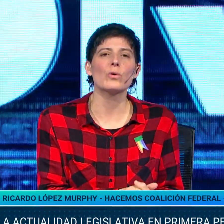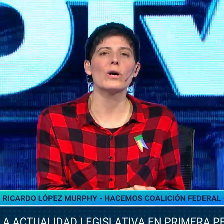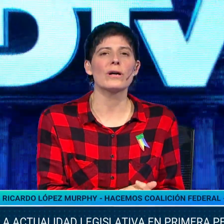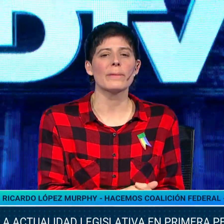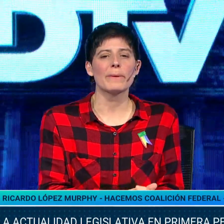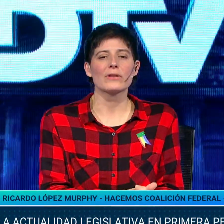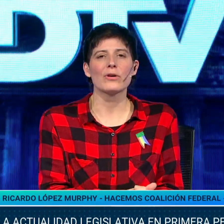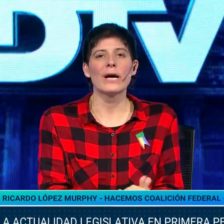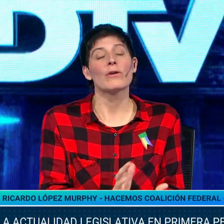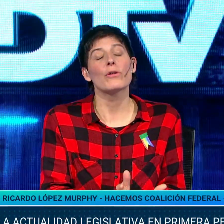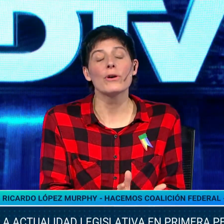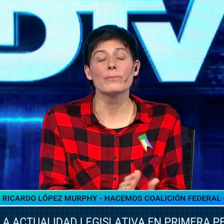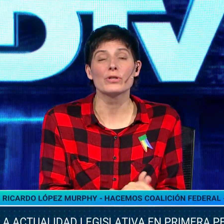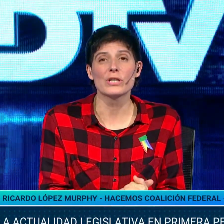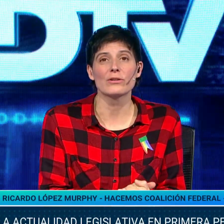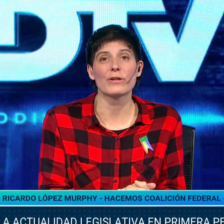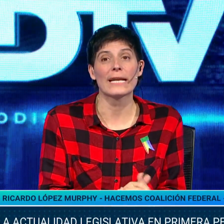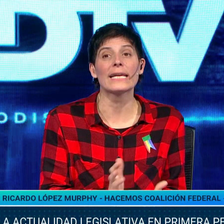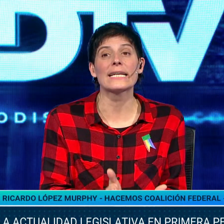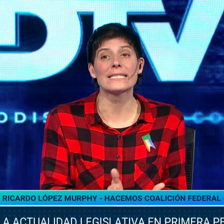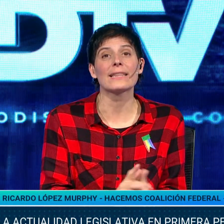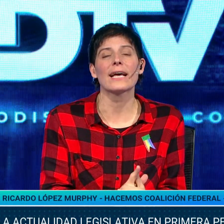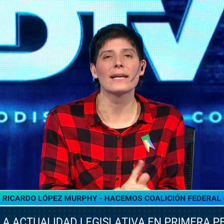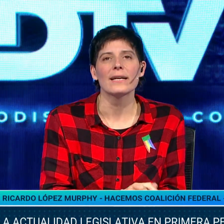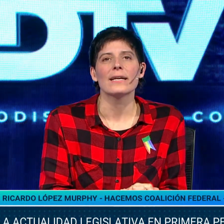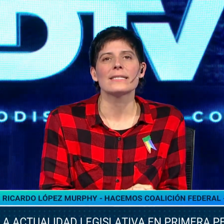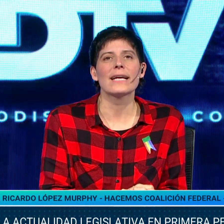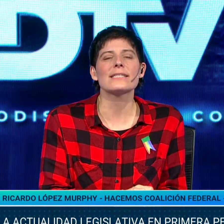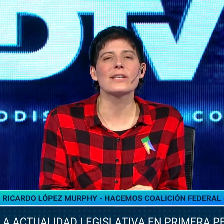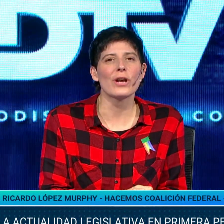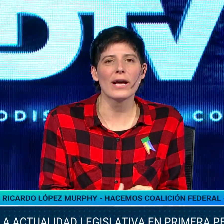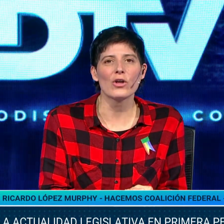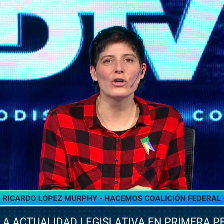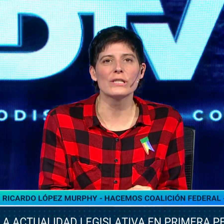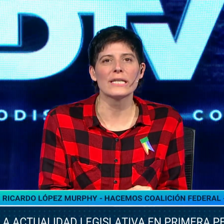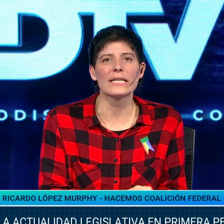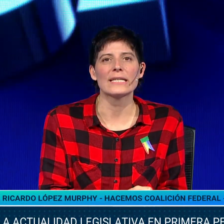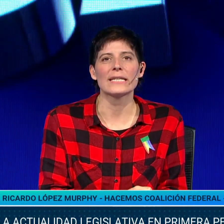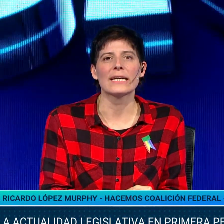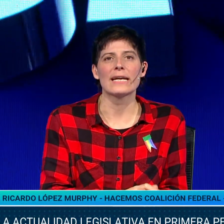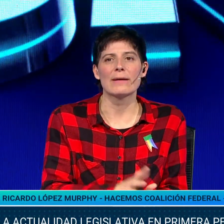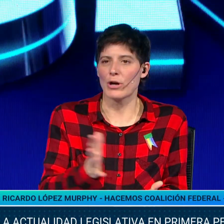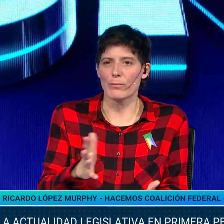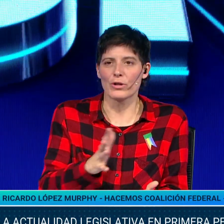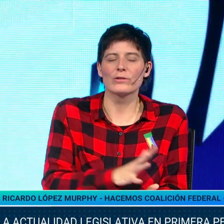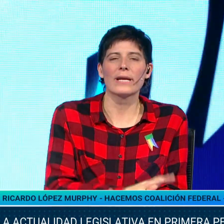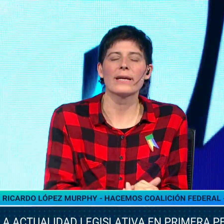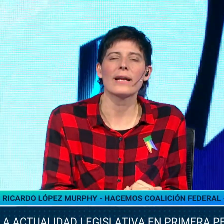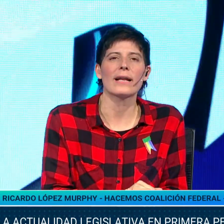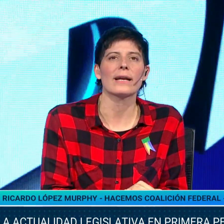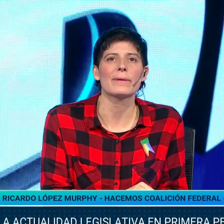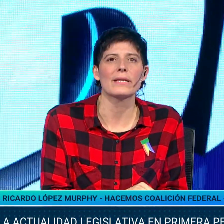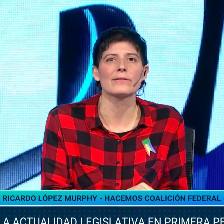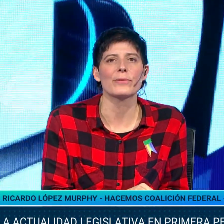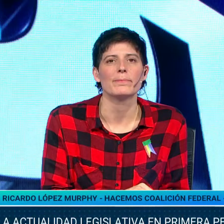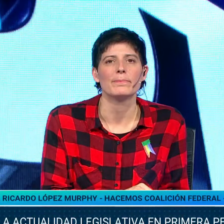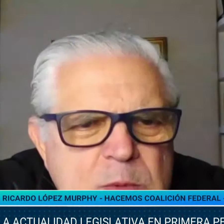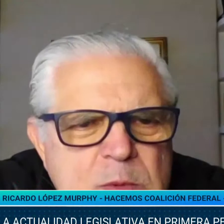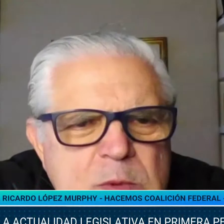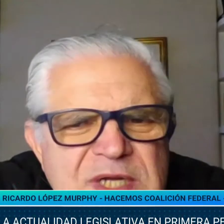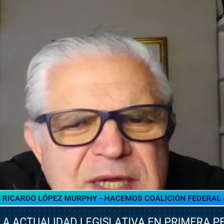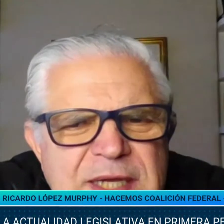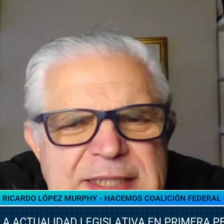participativo que hubo respecto a los dos proyectos de ley que ya están sancionados y prontos ahí a la